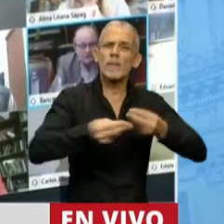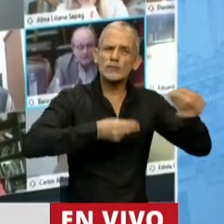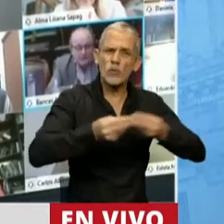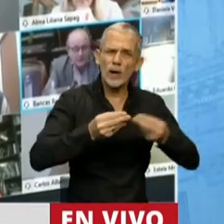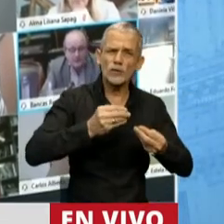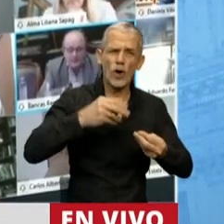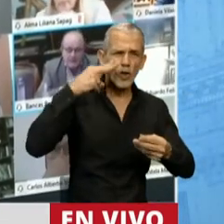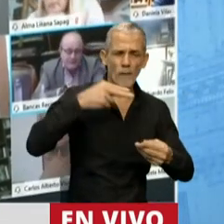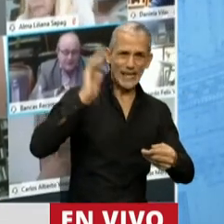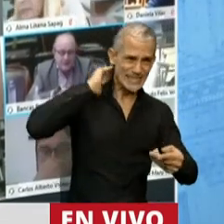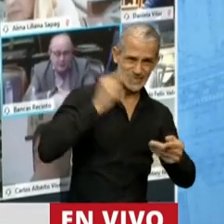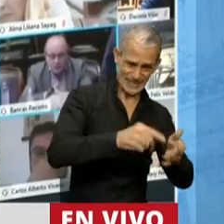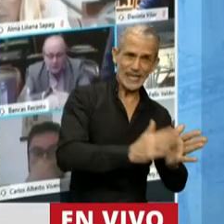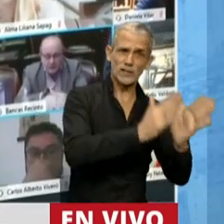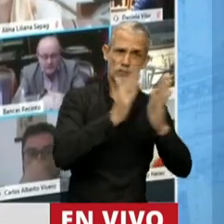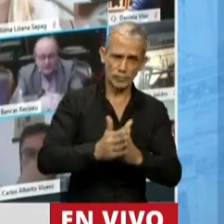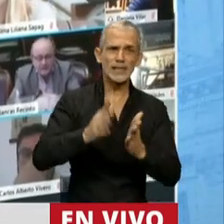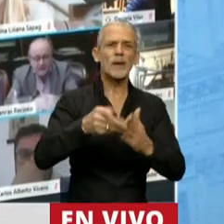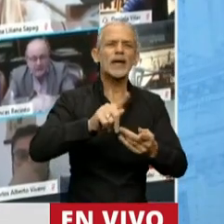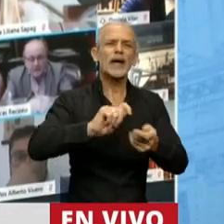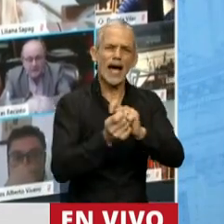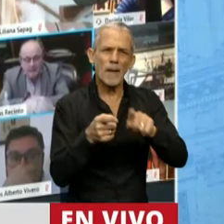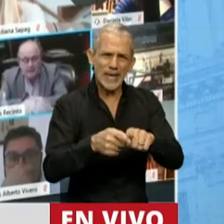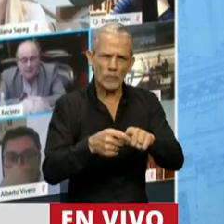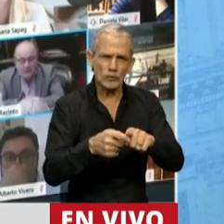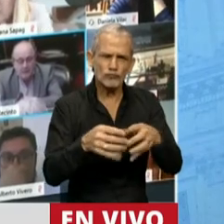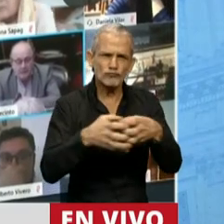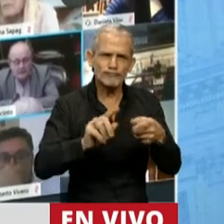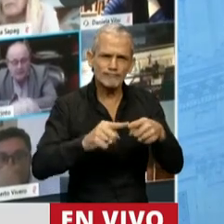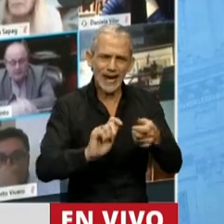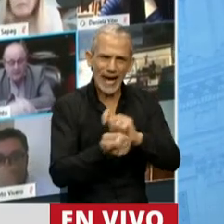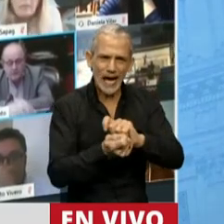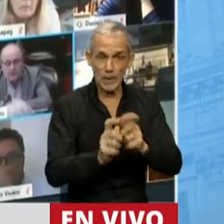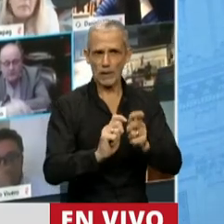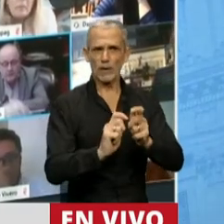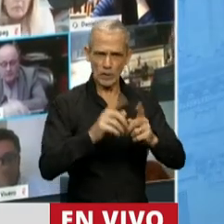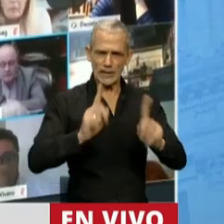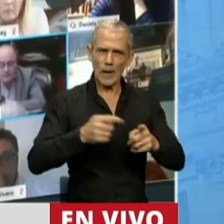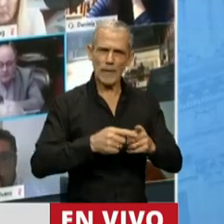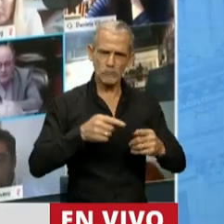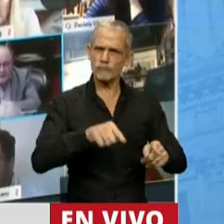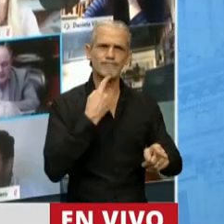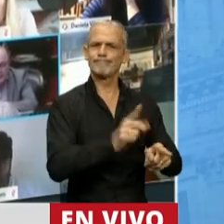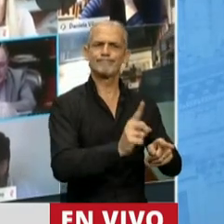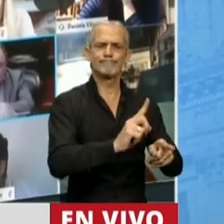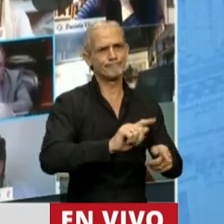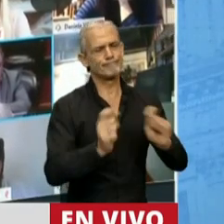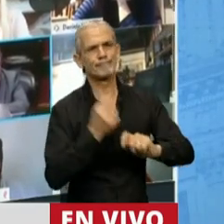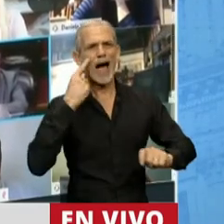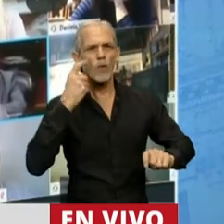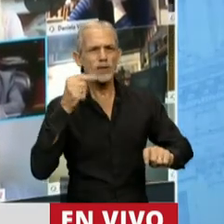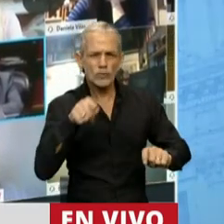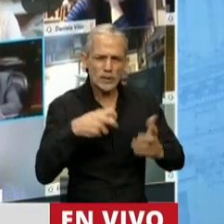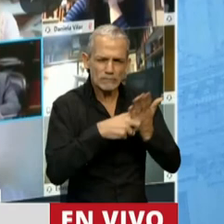2016 y el gobierno de que cambiemos restituyó está la atribución que tiene por constitución la auditoría general